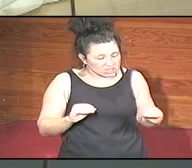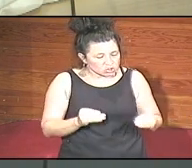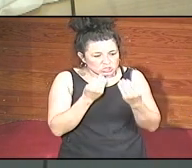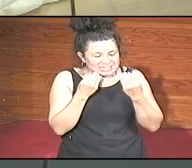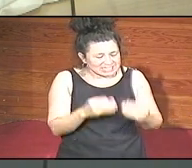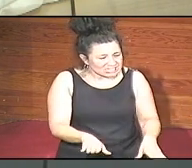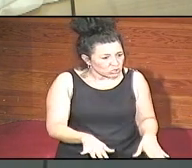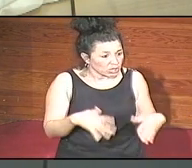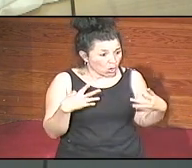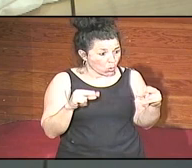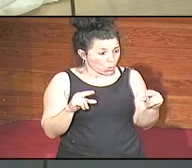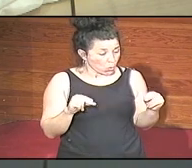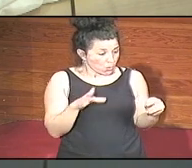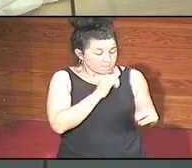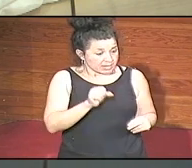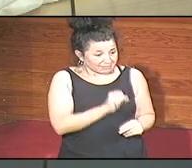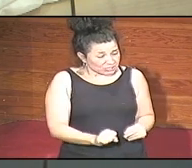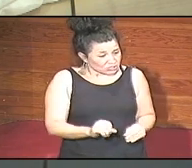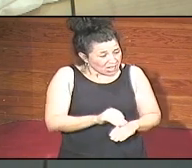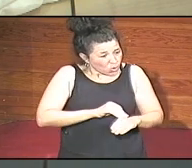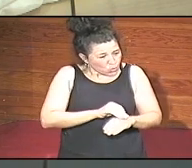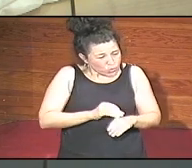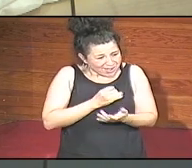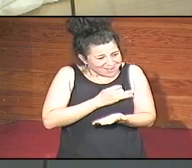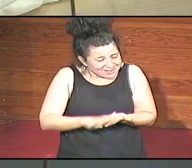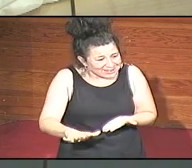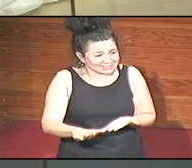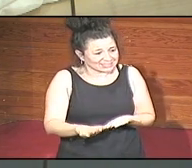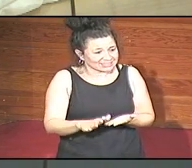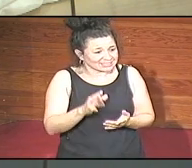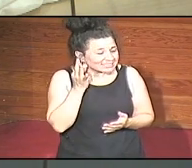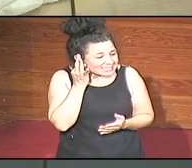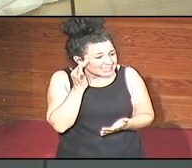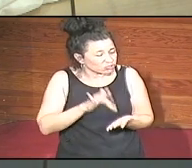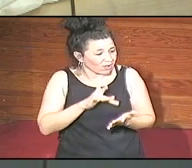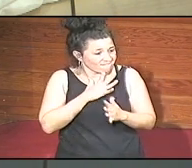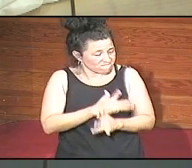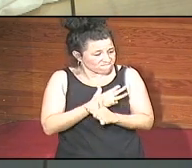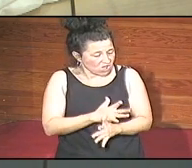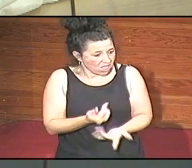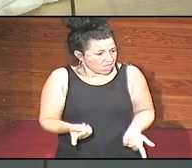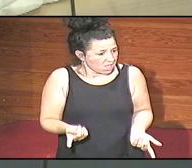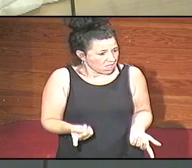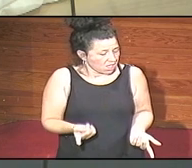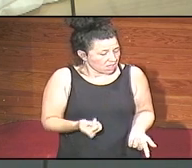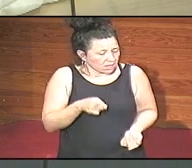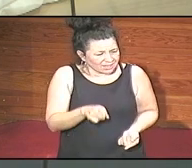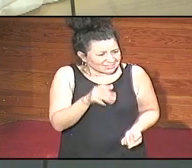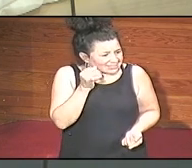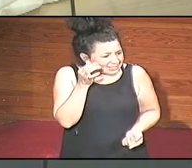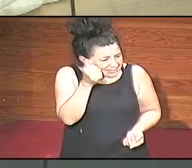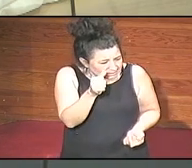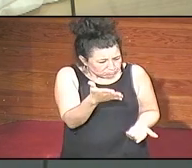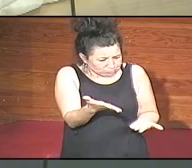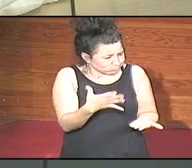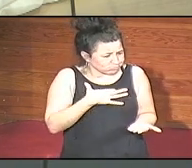chicas que han sido violadas este tipo es una excepción este tipo podría estar viviendo tranquilamente ganando